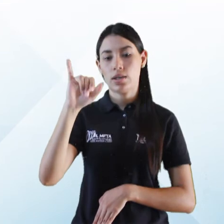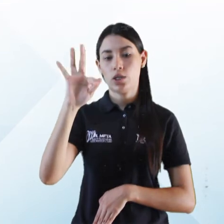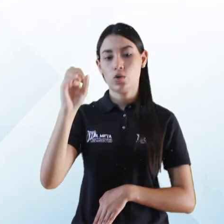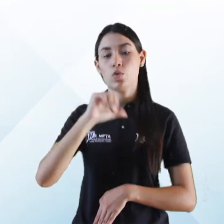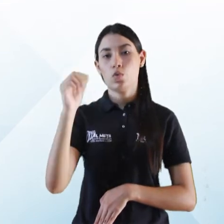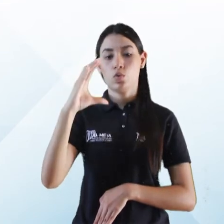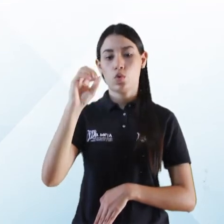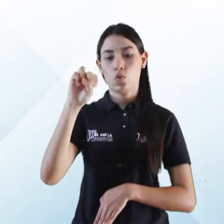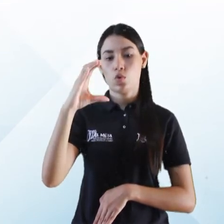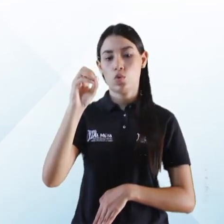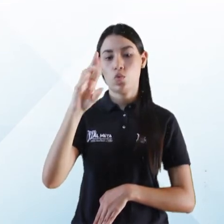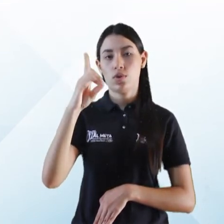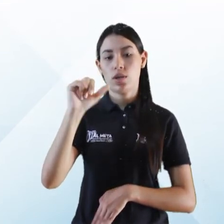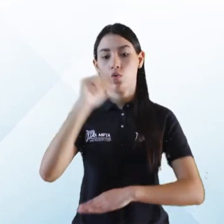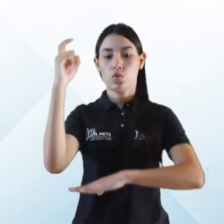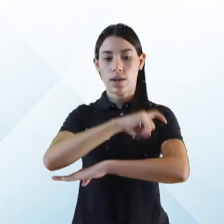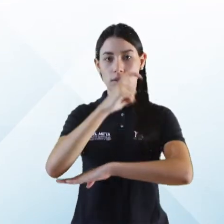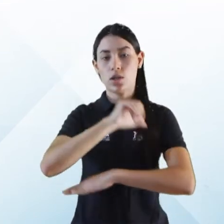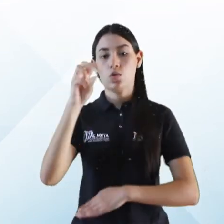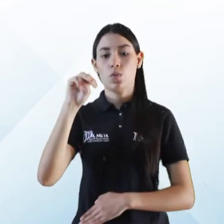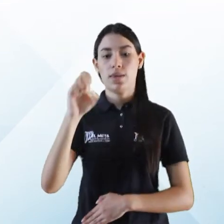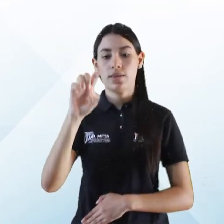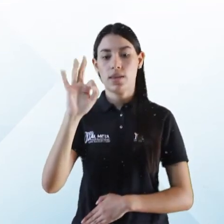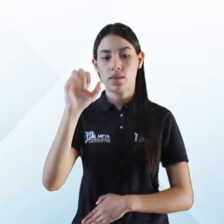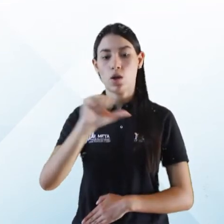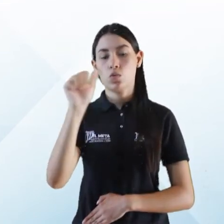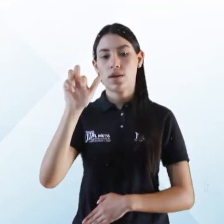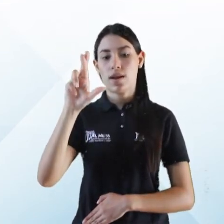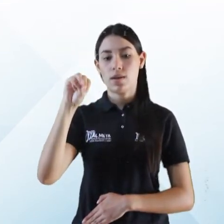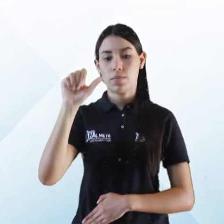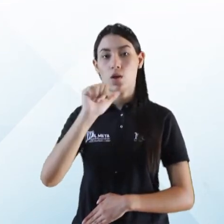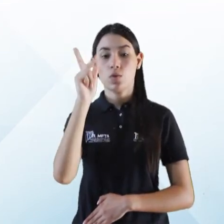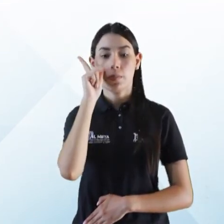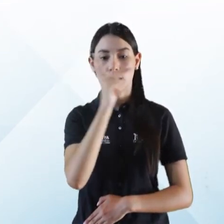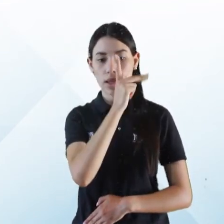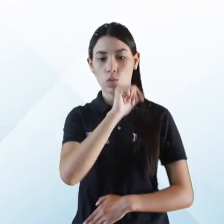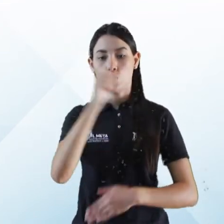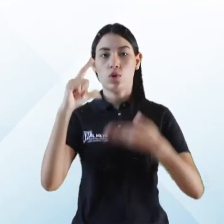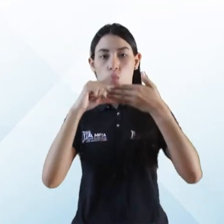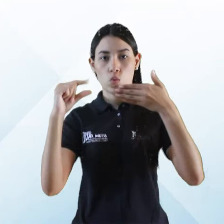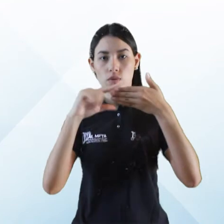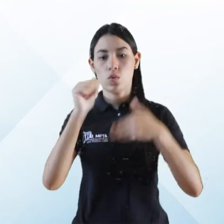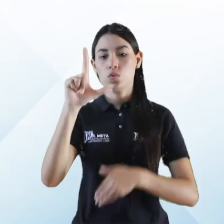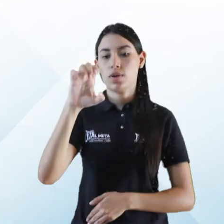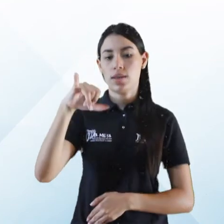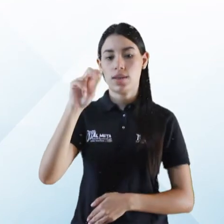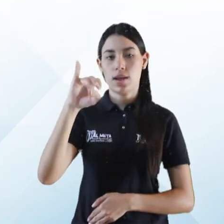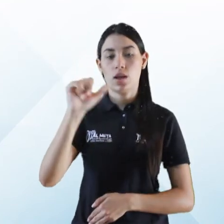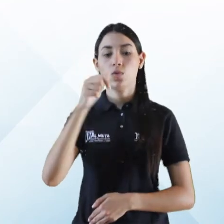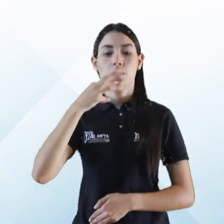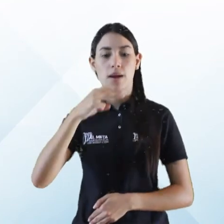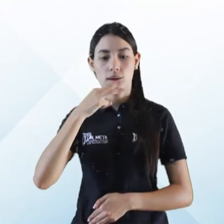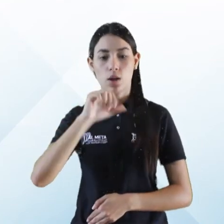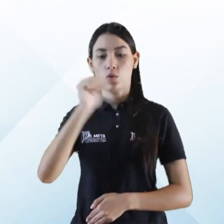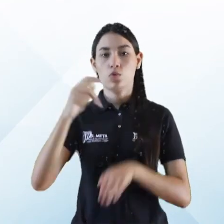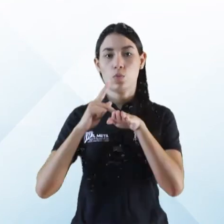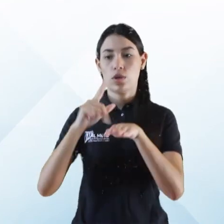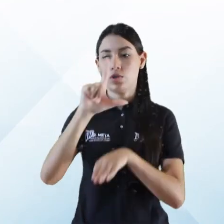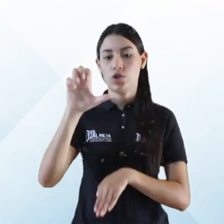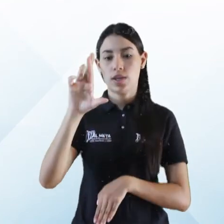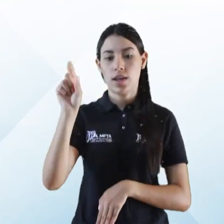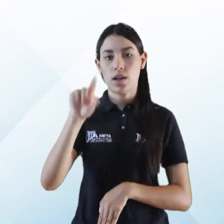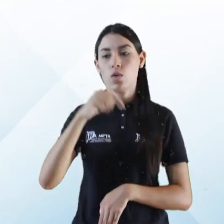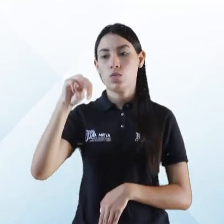puerto concordia el castillo de setas san juan de arama instamos a pulir lejanías